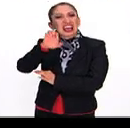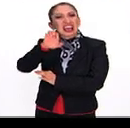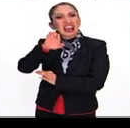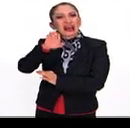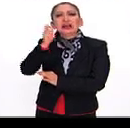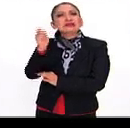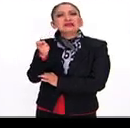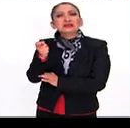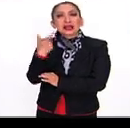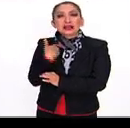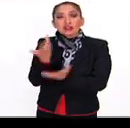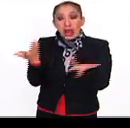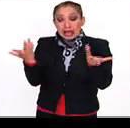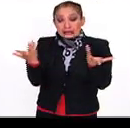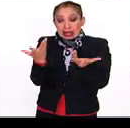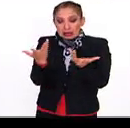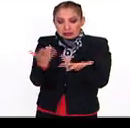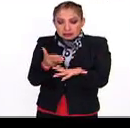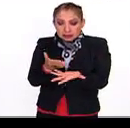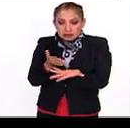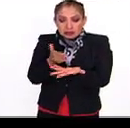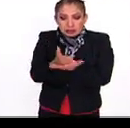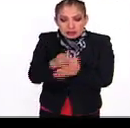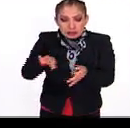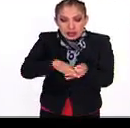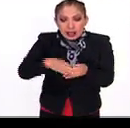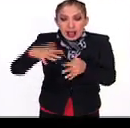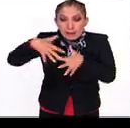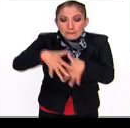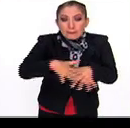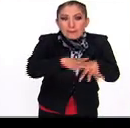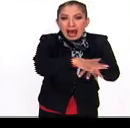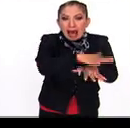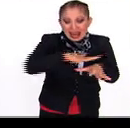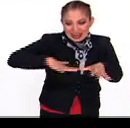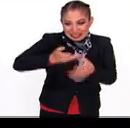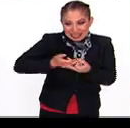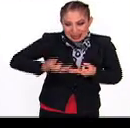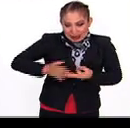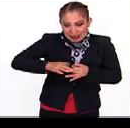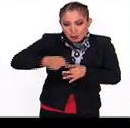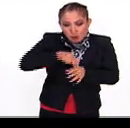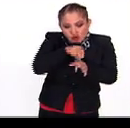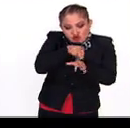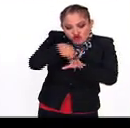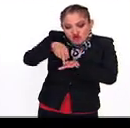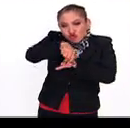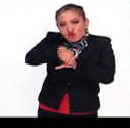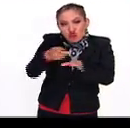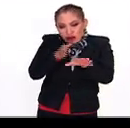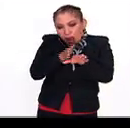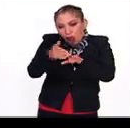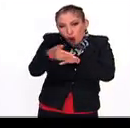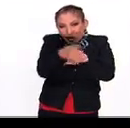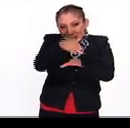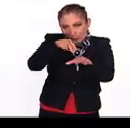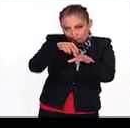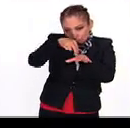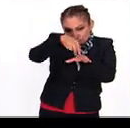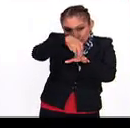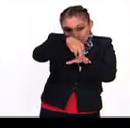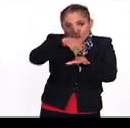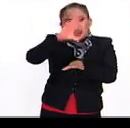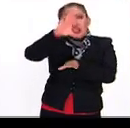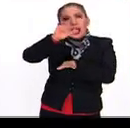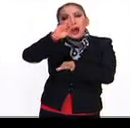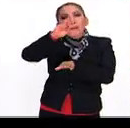de aproximación a la costa, de ir yendo bordeando por los cabos. Pero la palabra